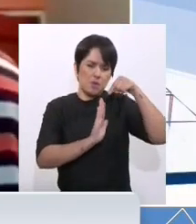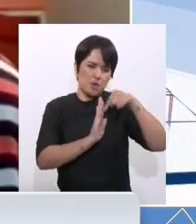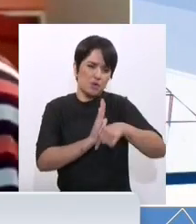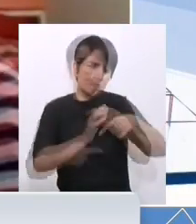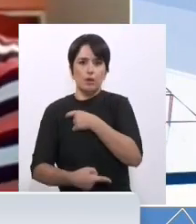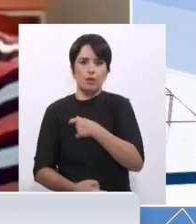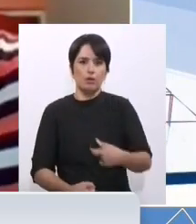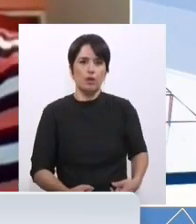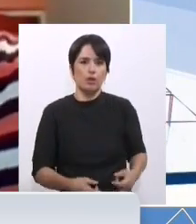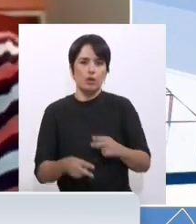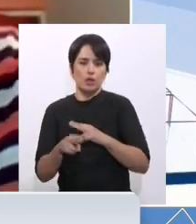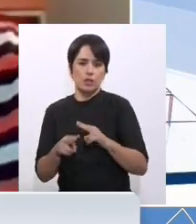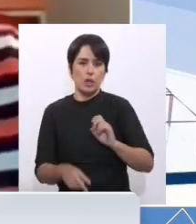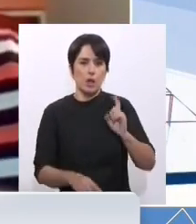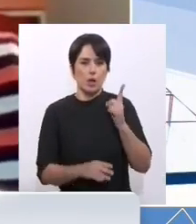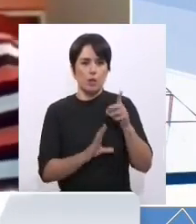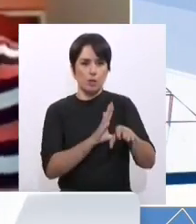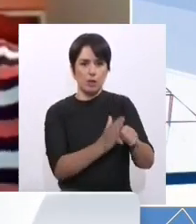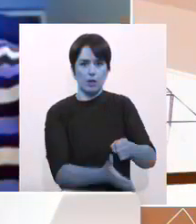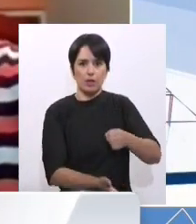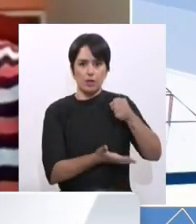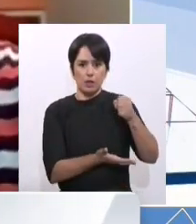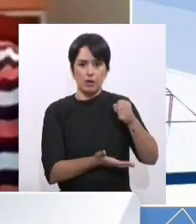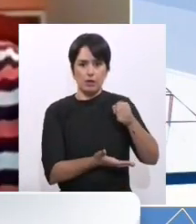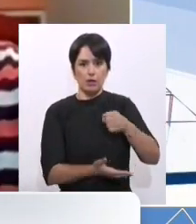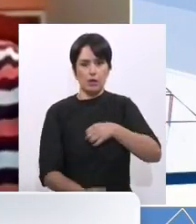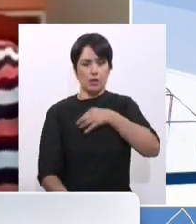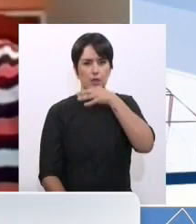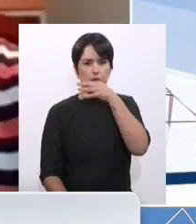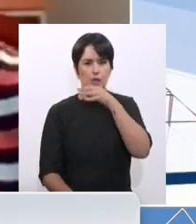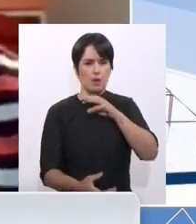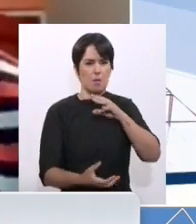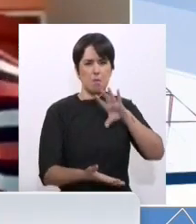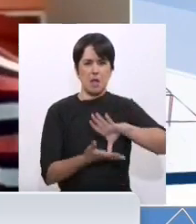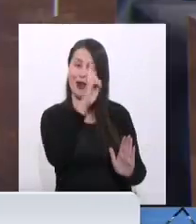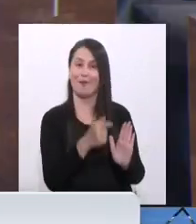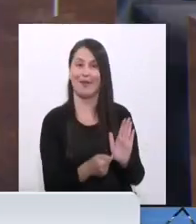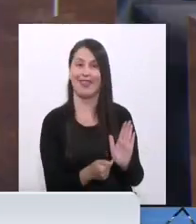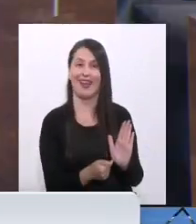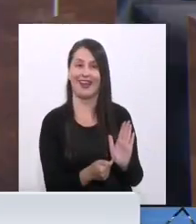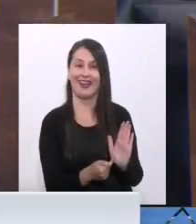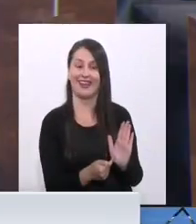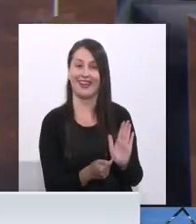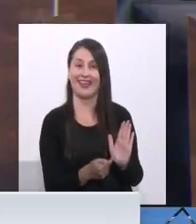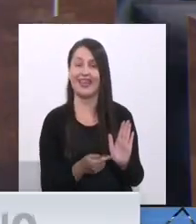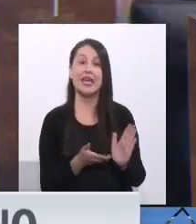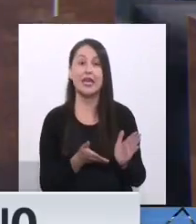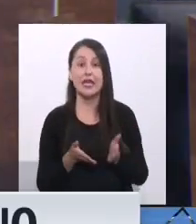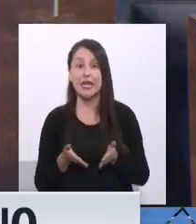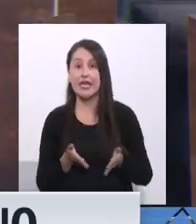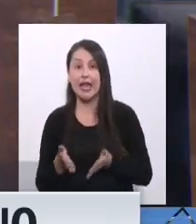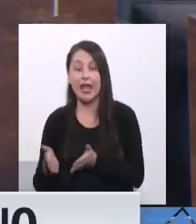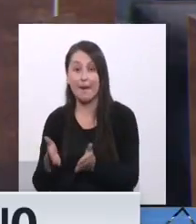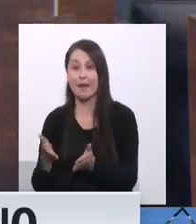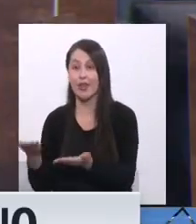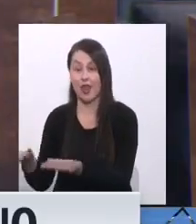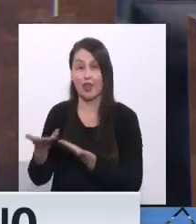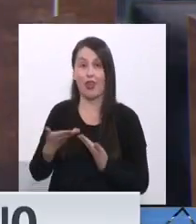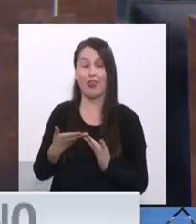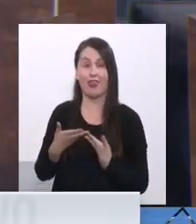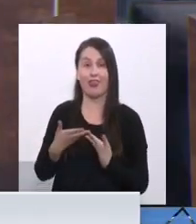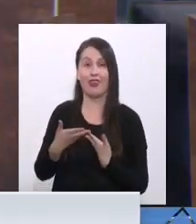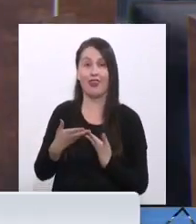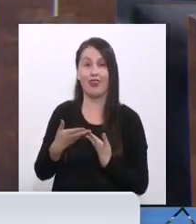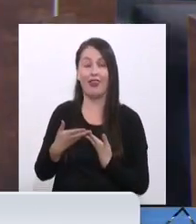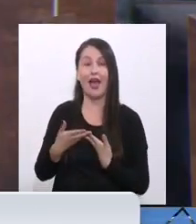incoherencia de este gobierno. Con el primer retiro dijeron de todo, el país se destruye, la economía se va al suelo. El camino que nos ofrece el gobierno es un camino de